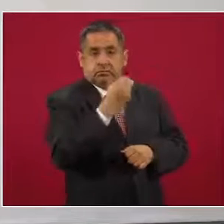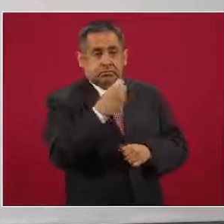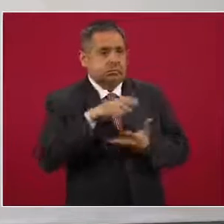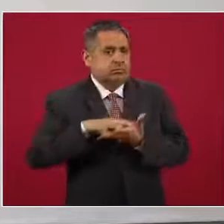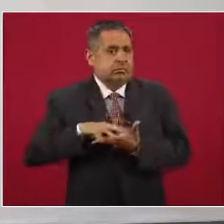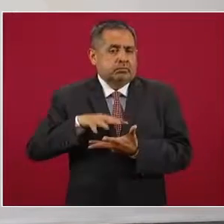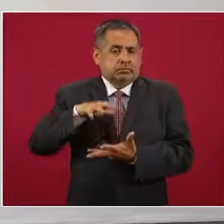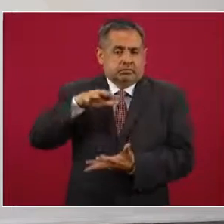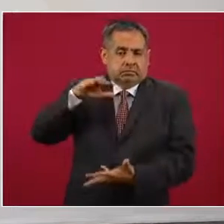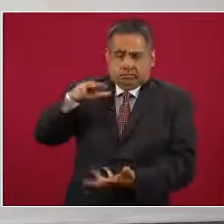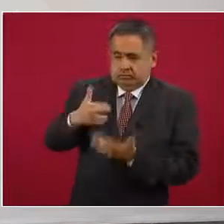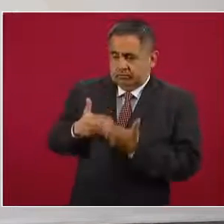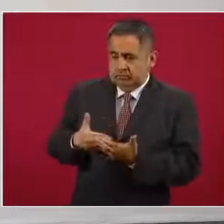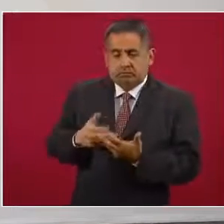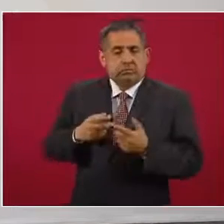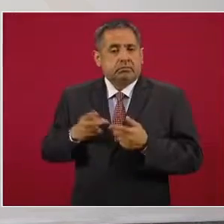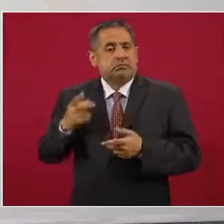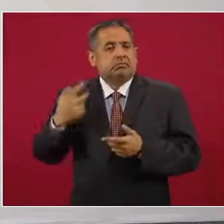ingresos que tiene el país.